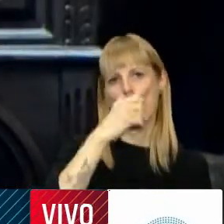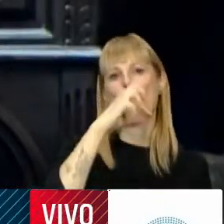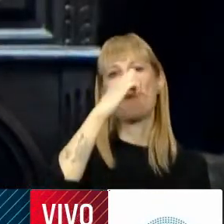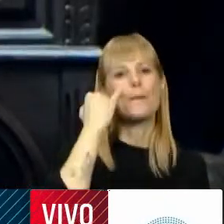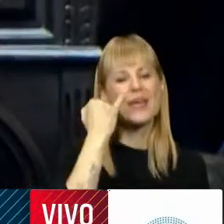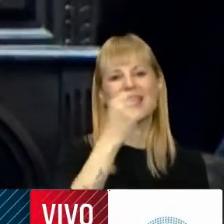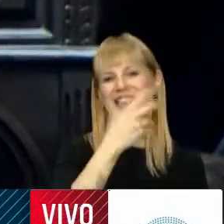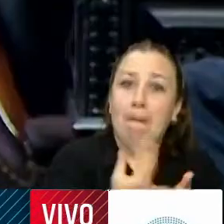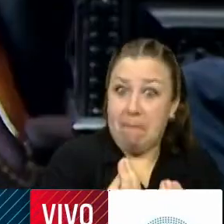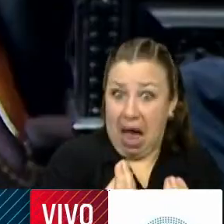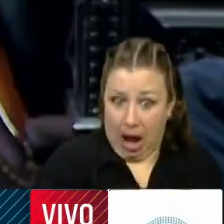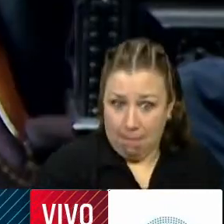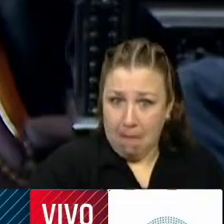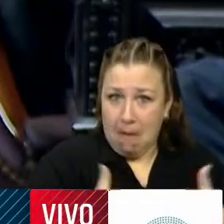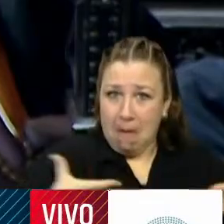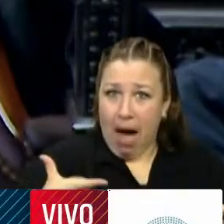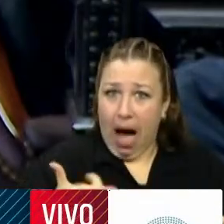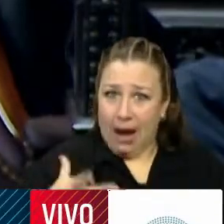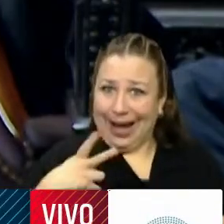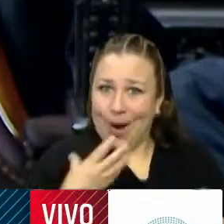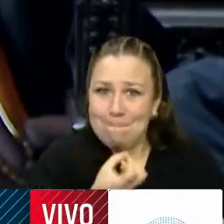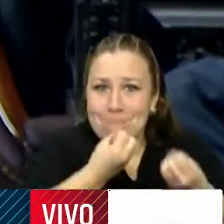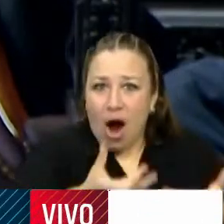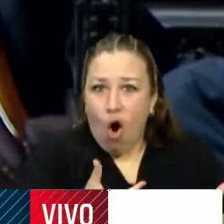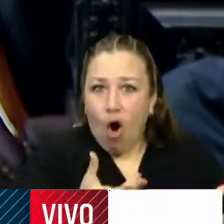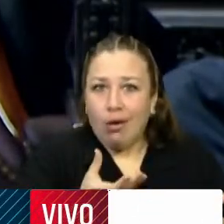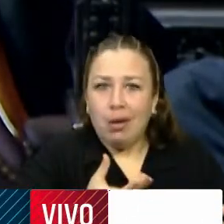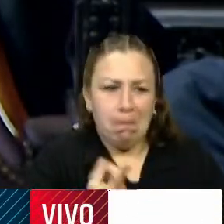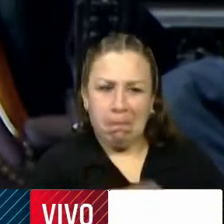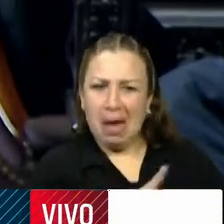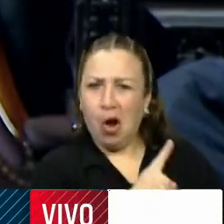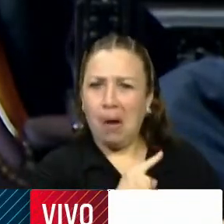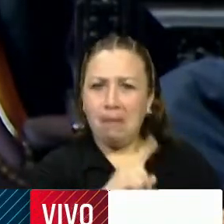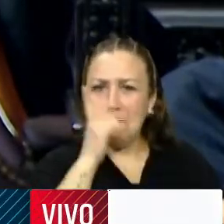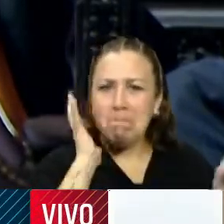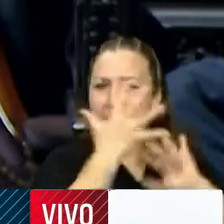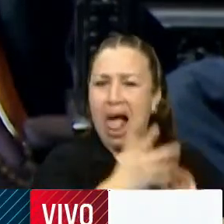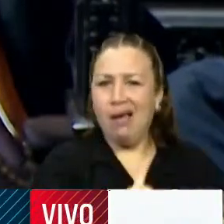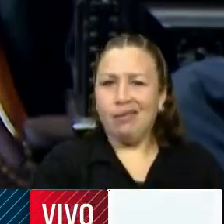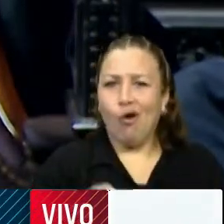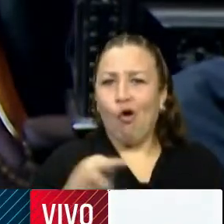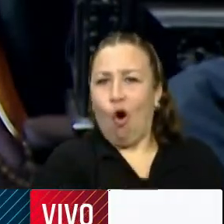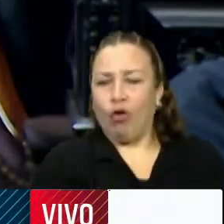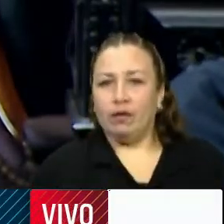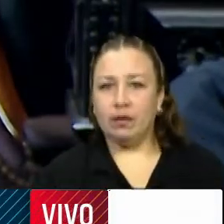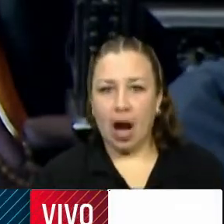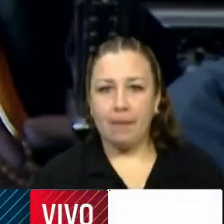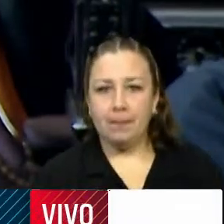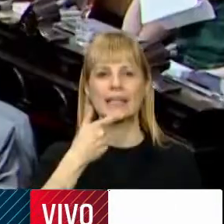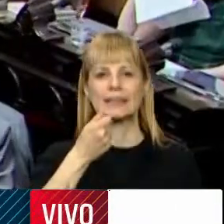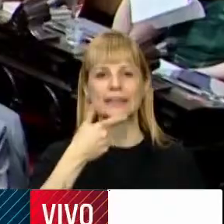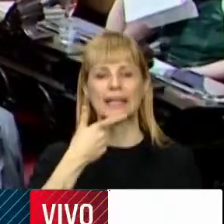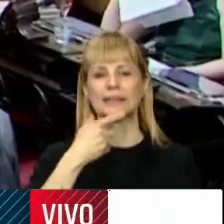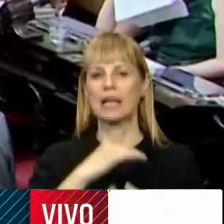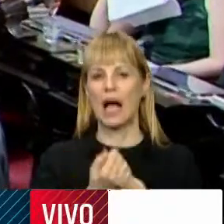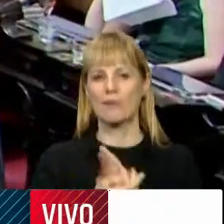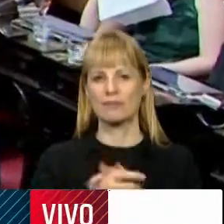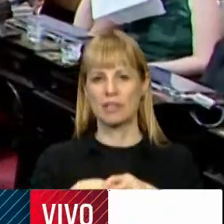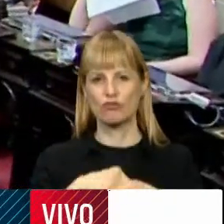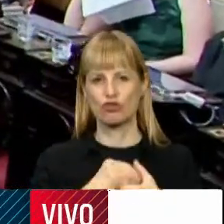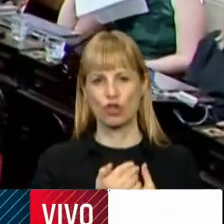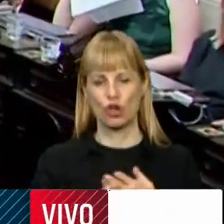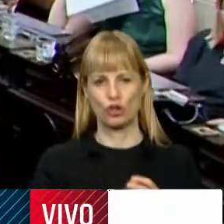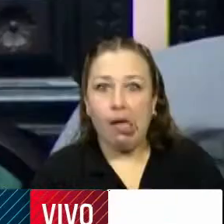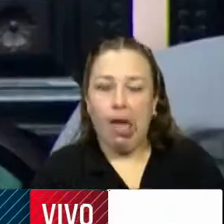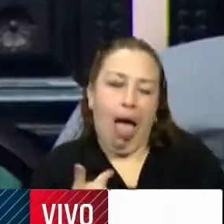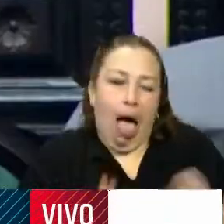los legisladores entre el día de hoy por la tarde, hoy lunes, mañana martes, hay muchas reuniones